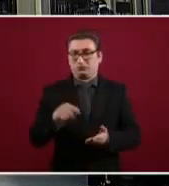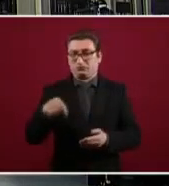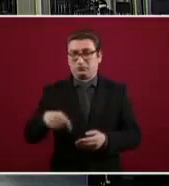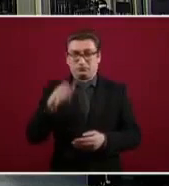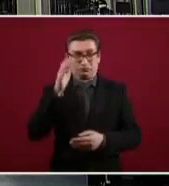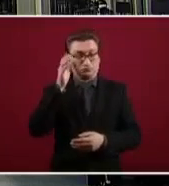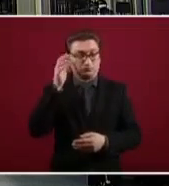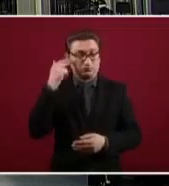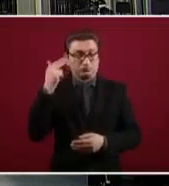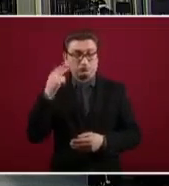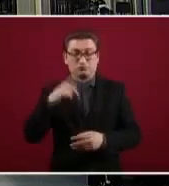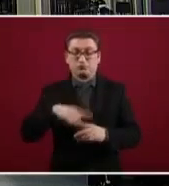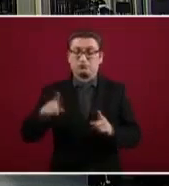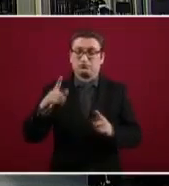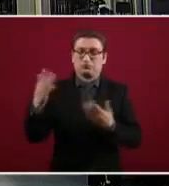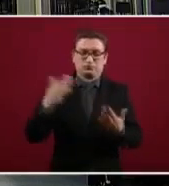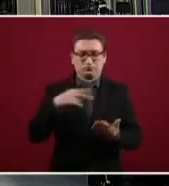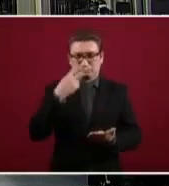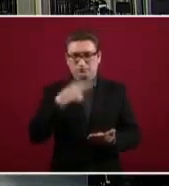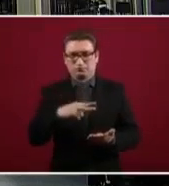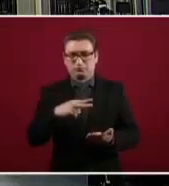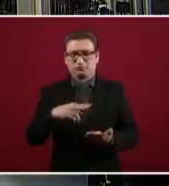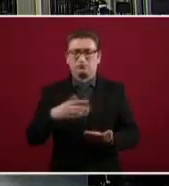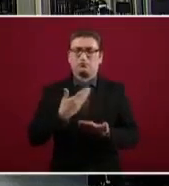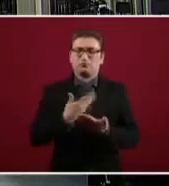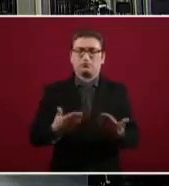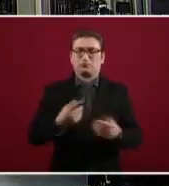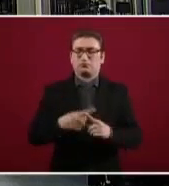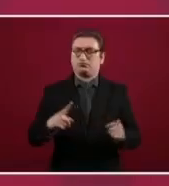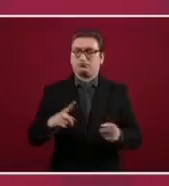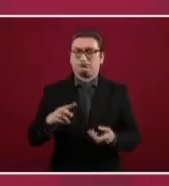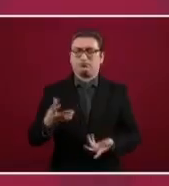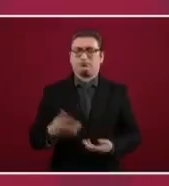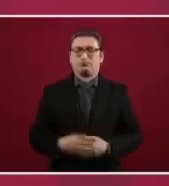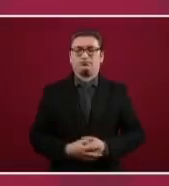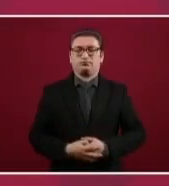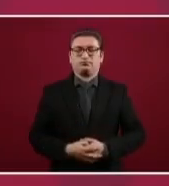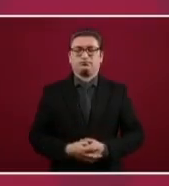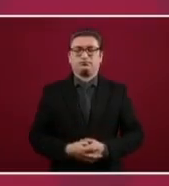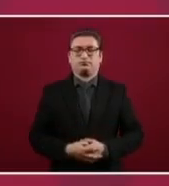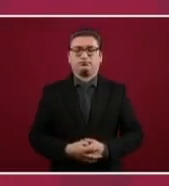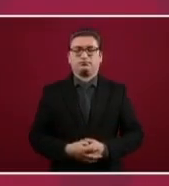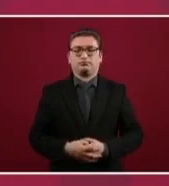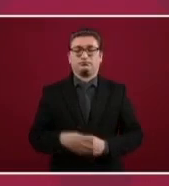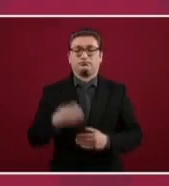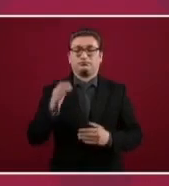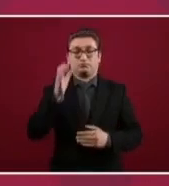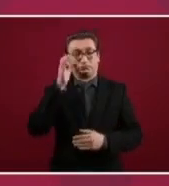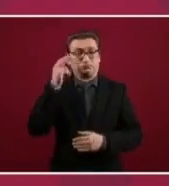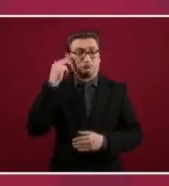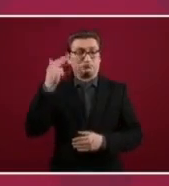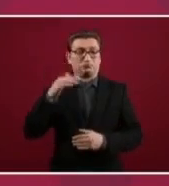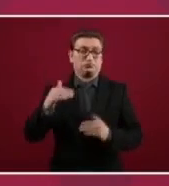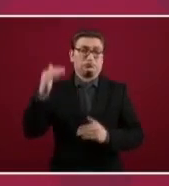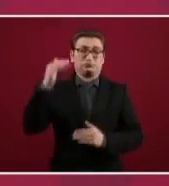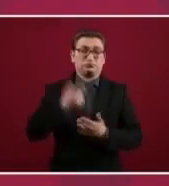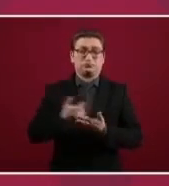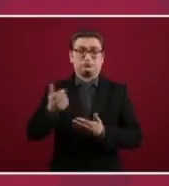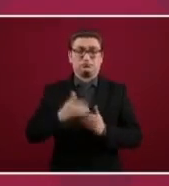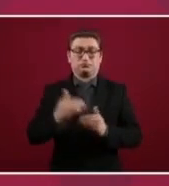pero ahora no es así estamos altos los salarios en